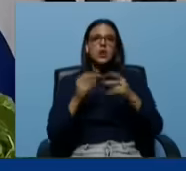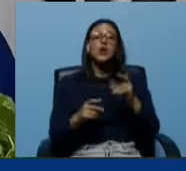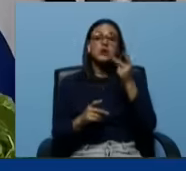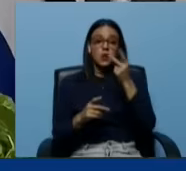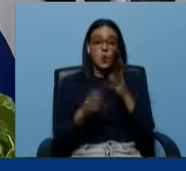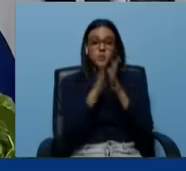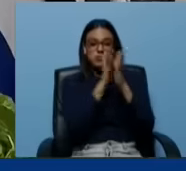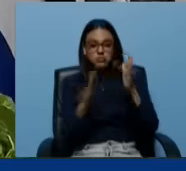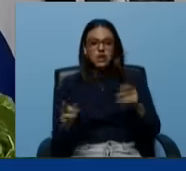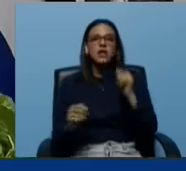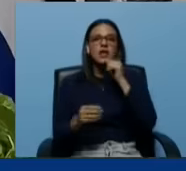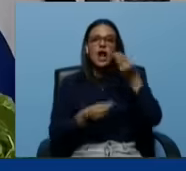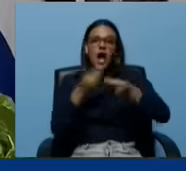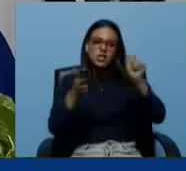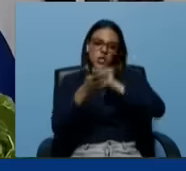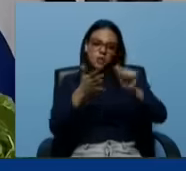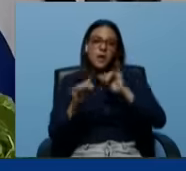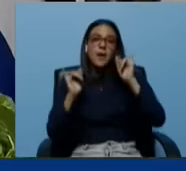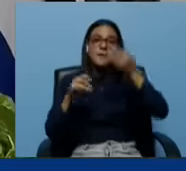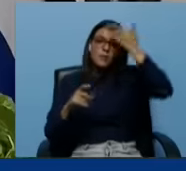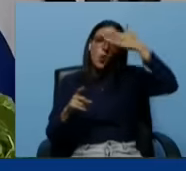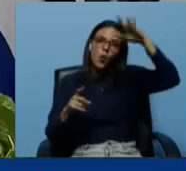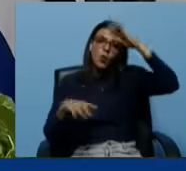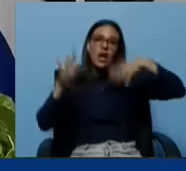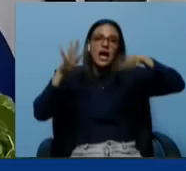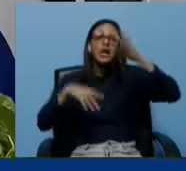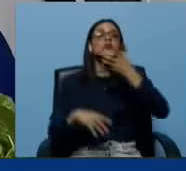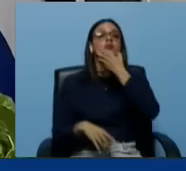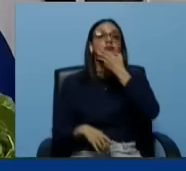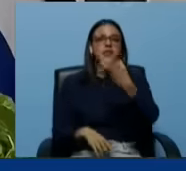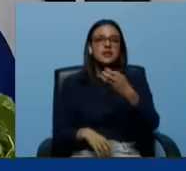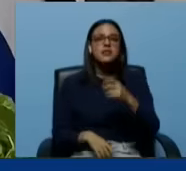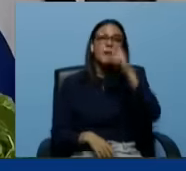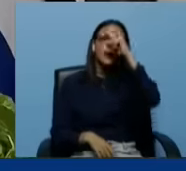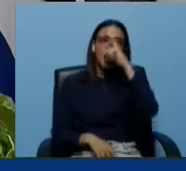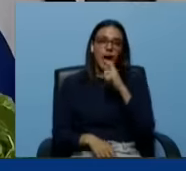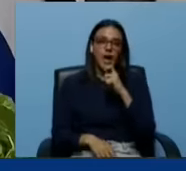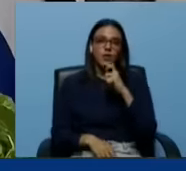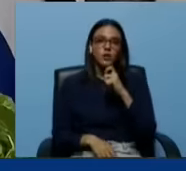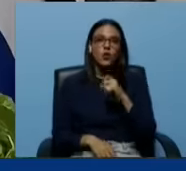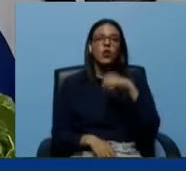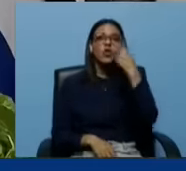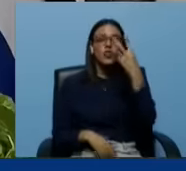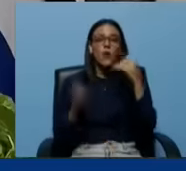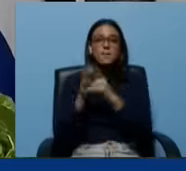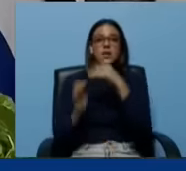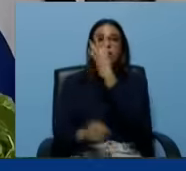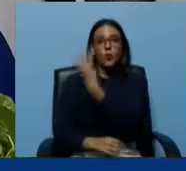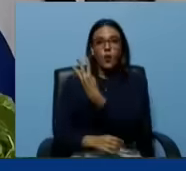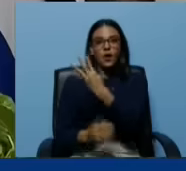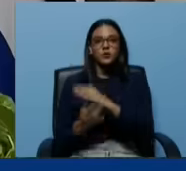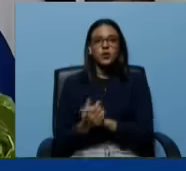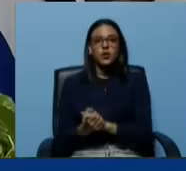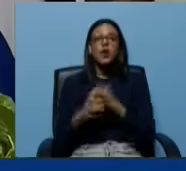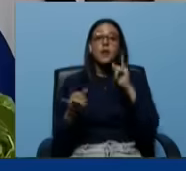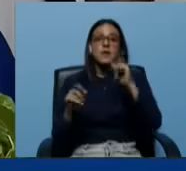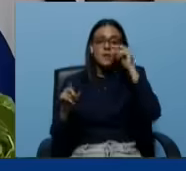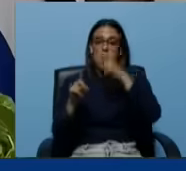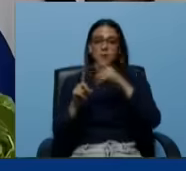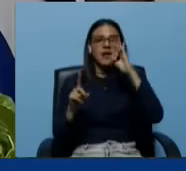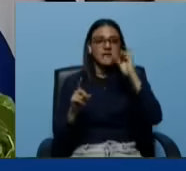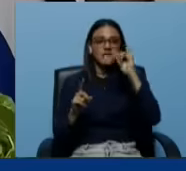en La Habana a los 14 días del mes de diciembre del 2004, Fidel Castro